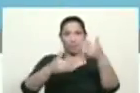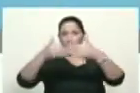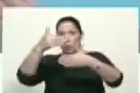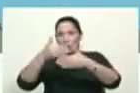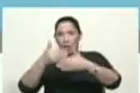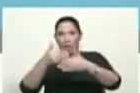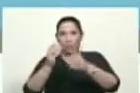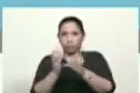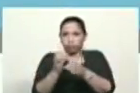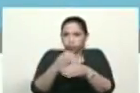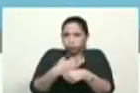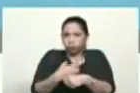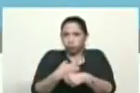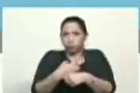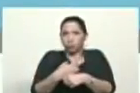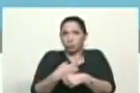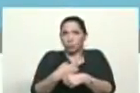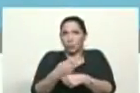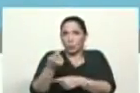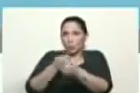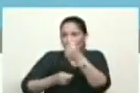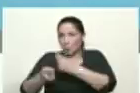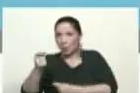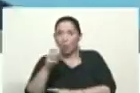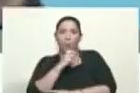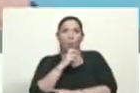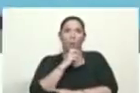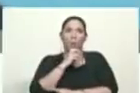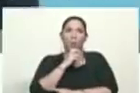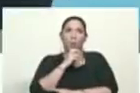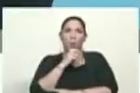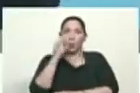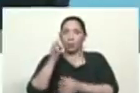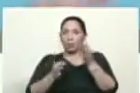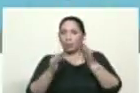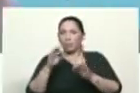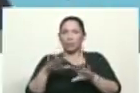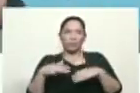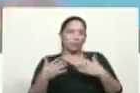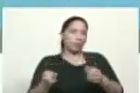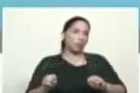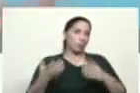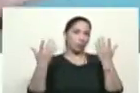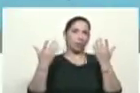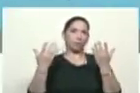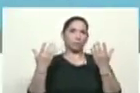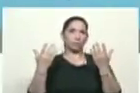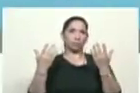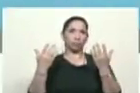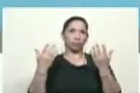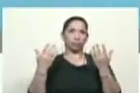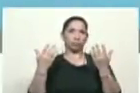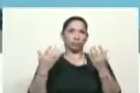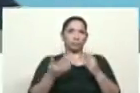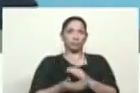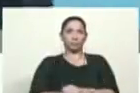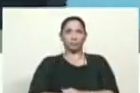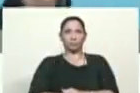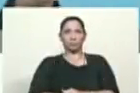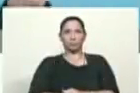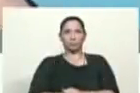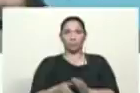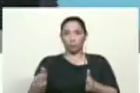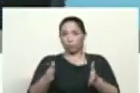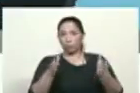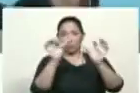y las presiones con las transacciones en oro, justamente cuando logramos sortear el paso del